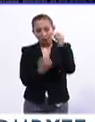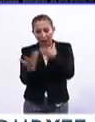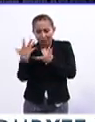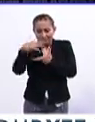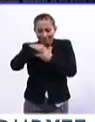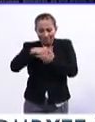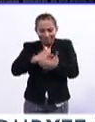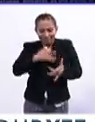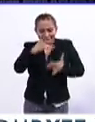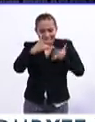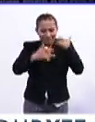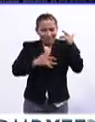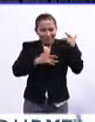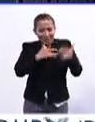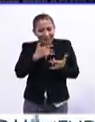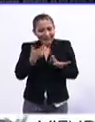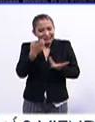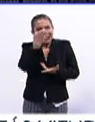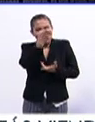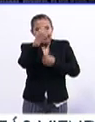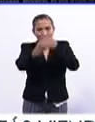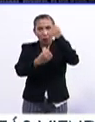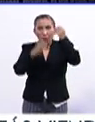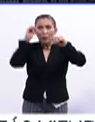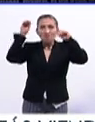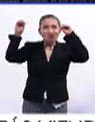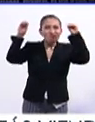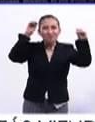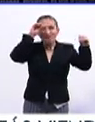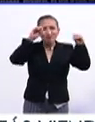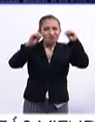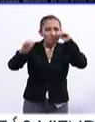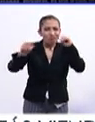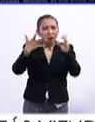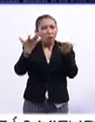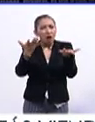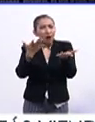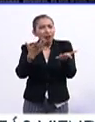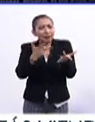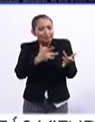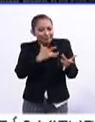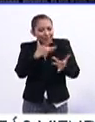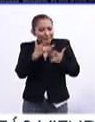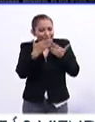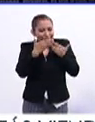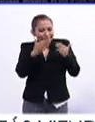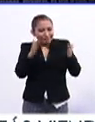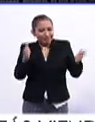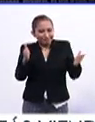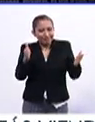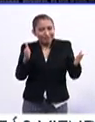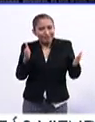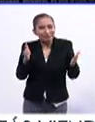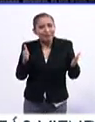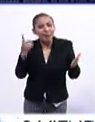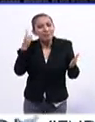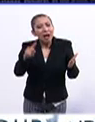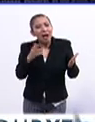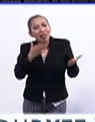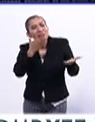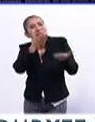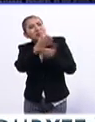adentro creo que es una obra que que es muy sensible no creo que para